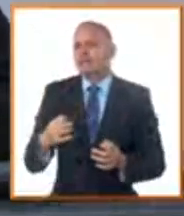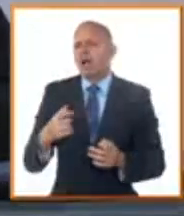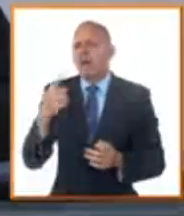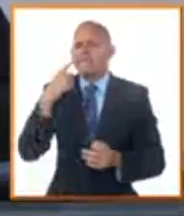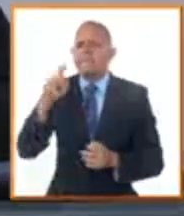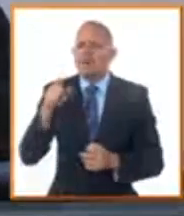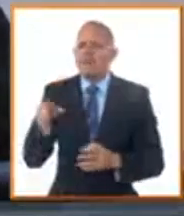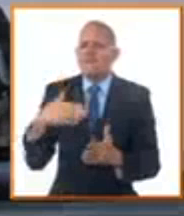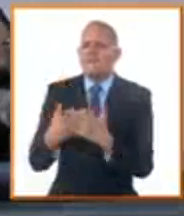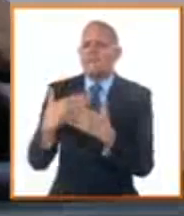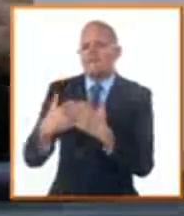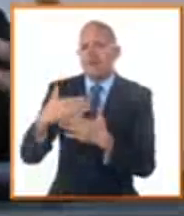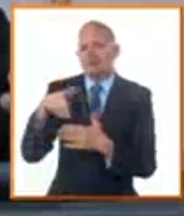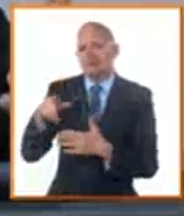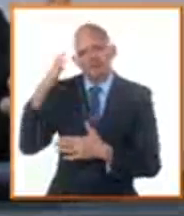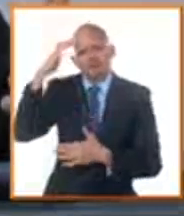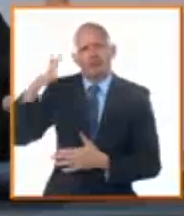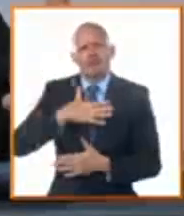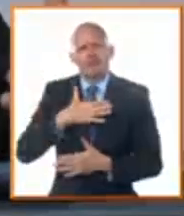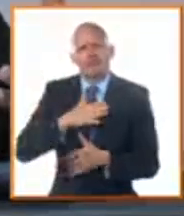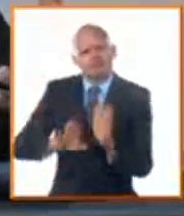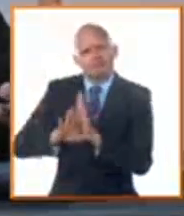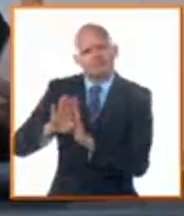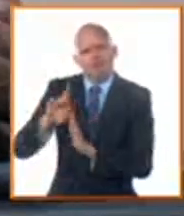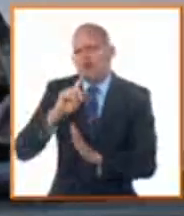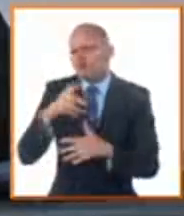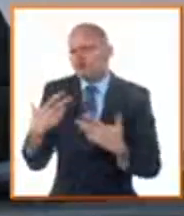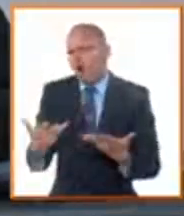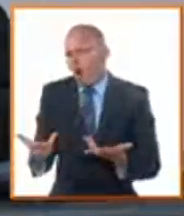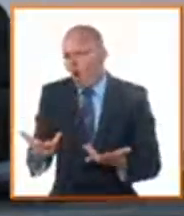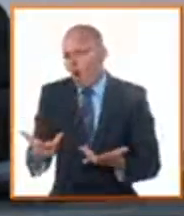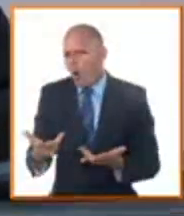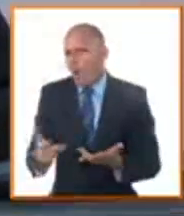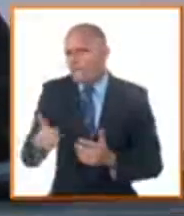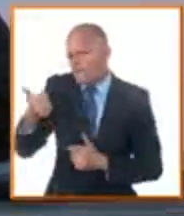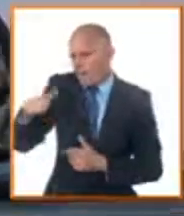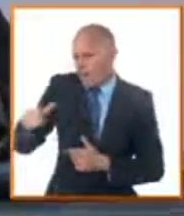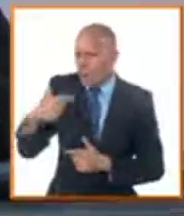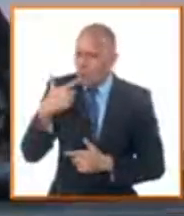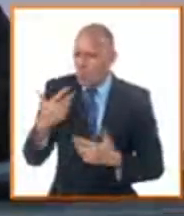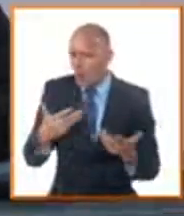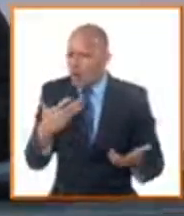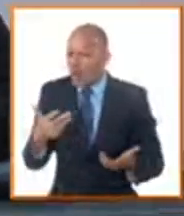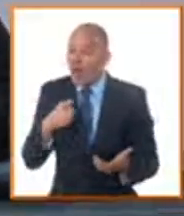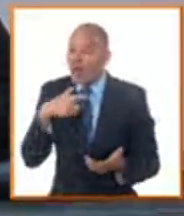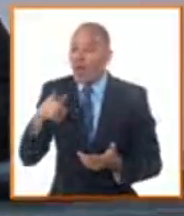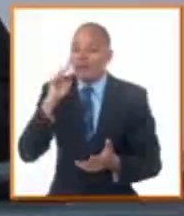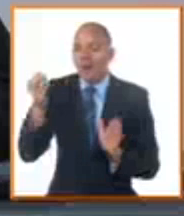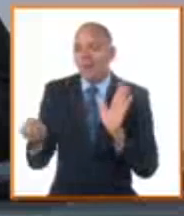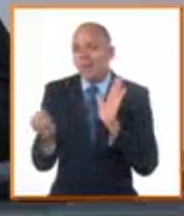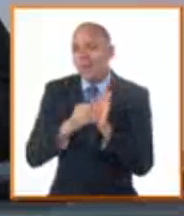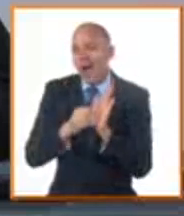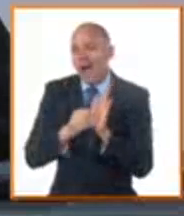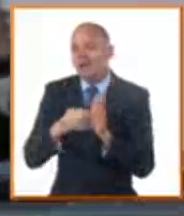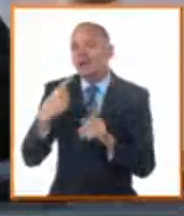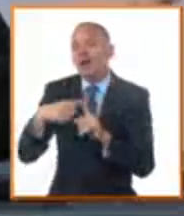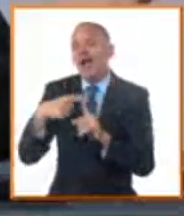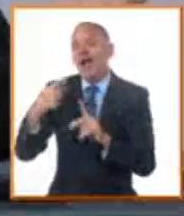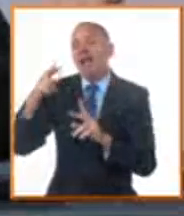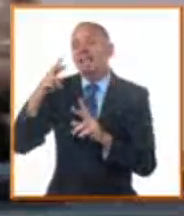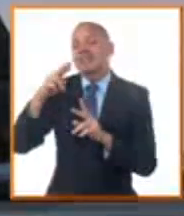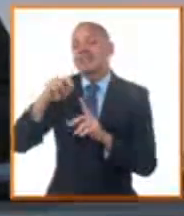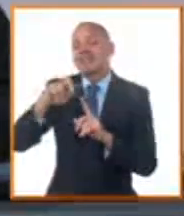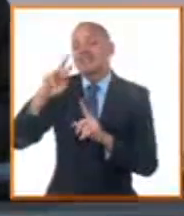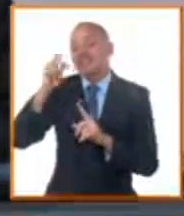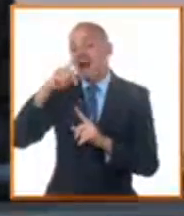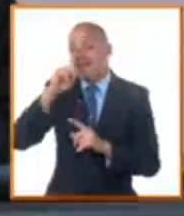en ese ámbito? ¿Cuánto una plataforma como TransferMóvil aporta a esa dinámica del comercio electrónico en el país? ¿Cuánto más